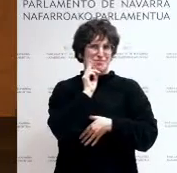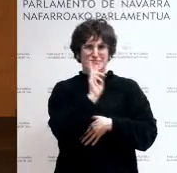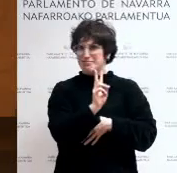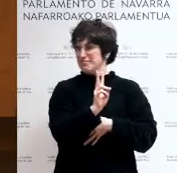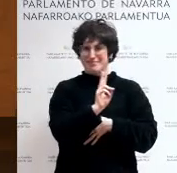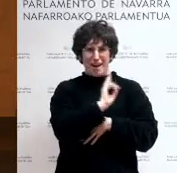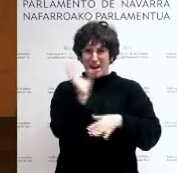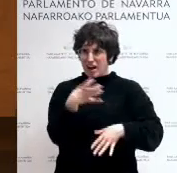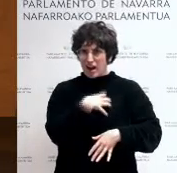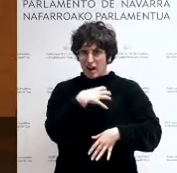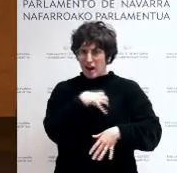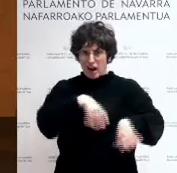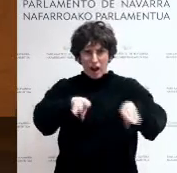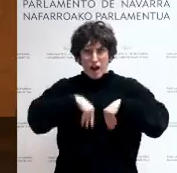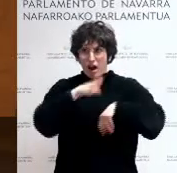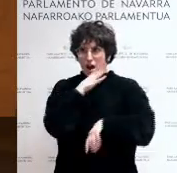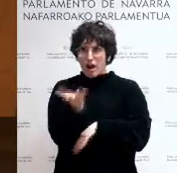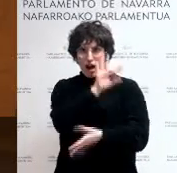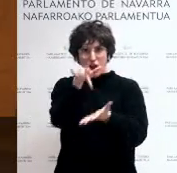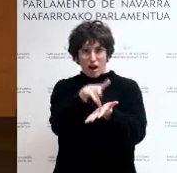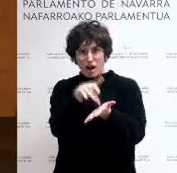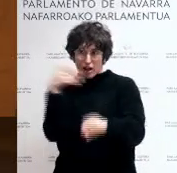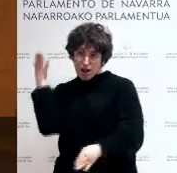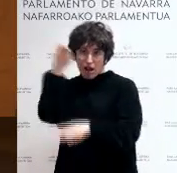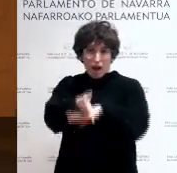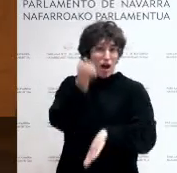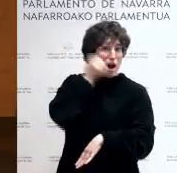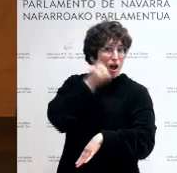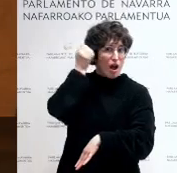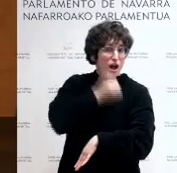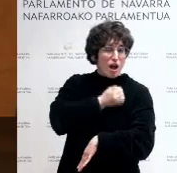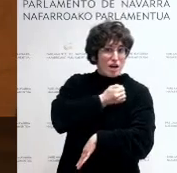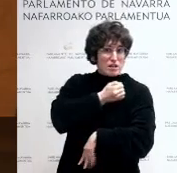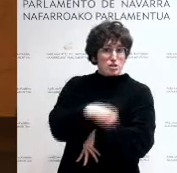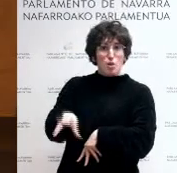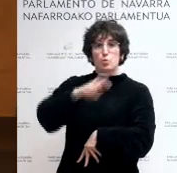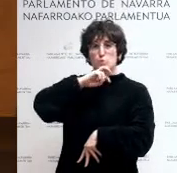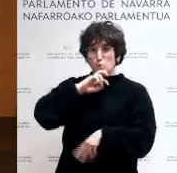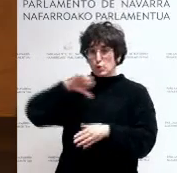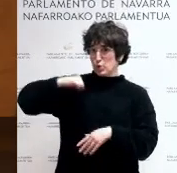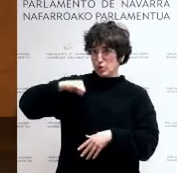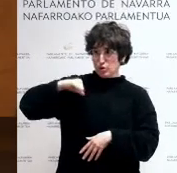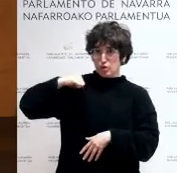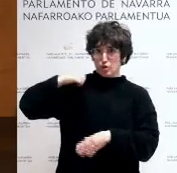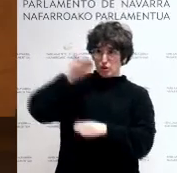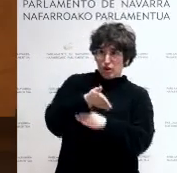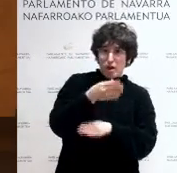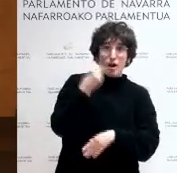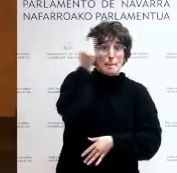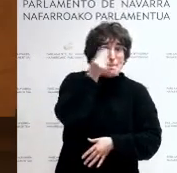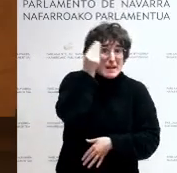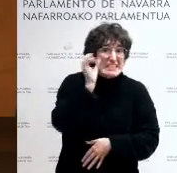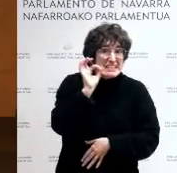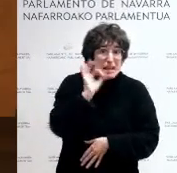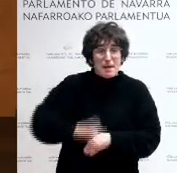se haya presentado un sábado en urgencias del Hospital Reina Sofía de Tudela a las 6 de la tarde con lo que parecía una apendicitis y 2